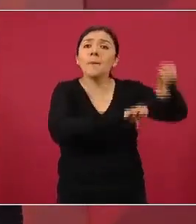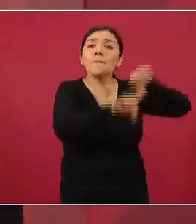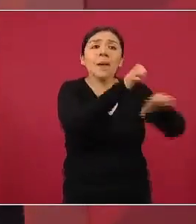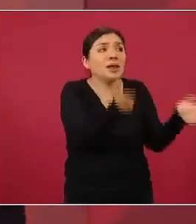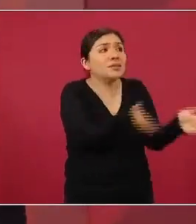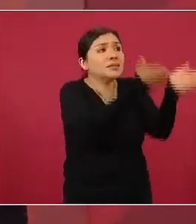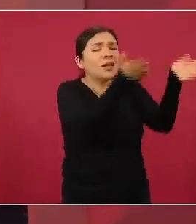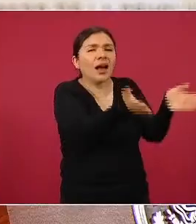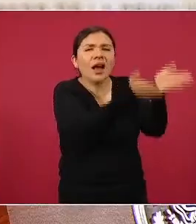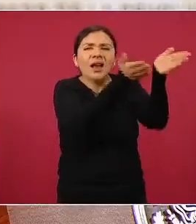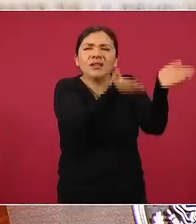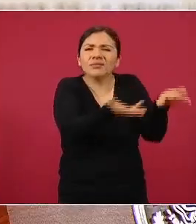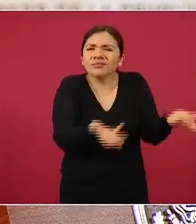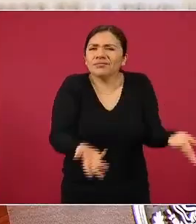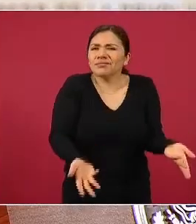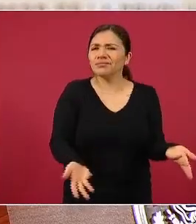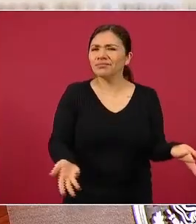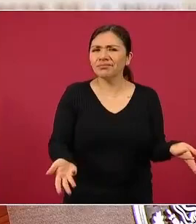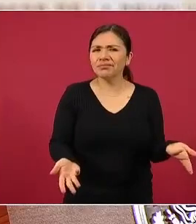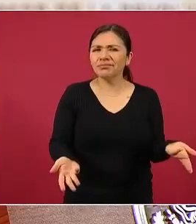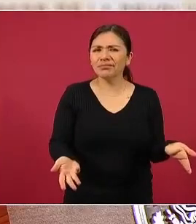empresas.